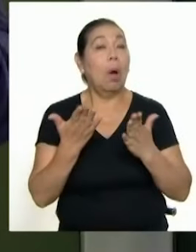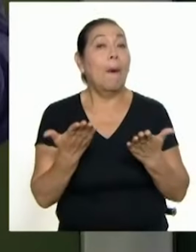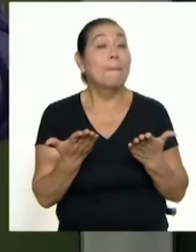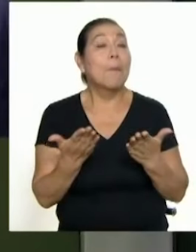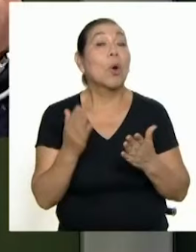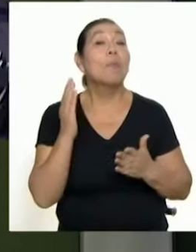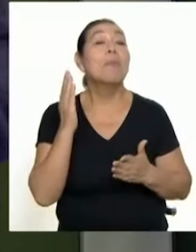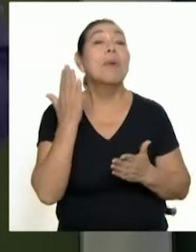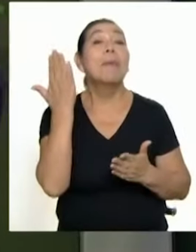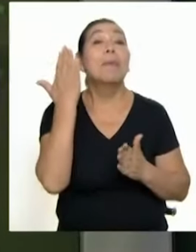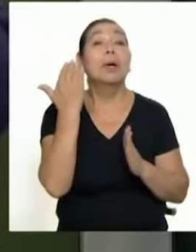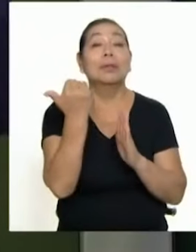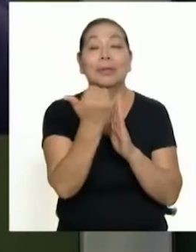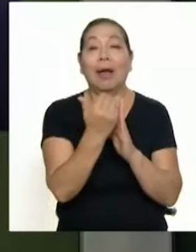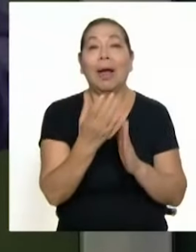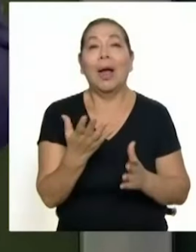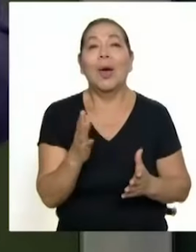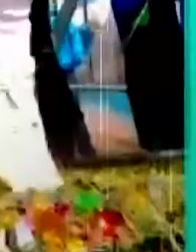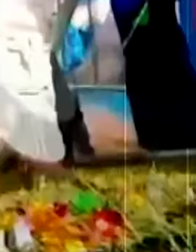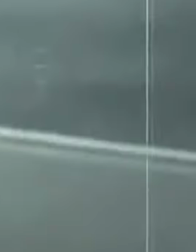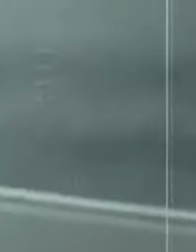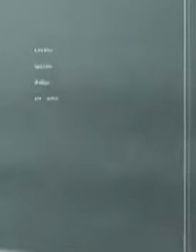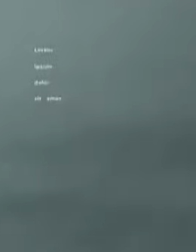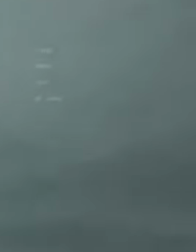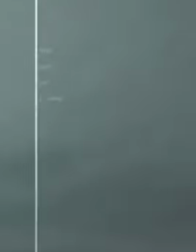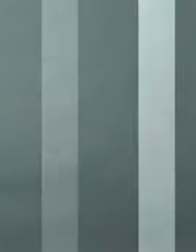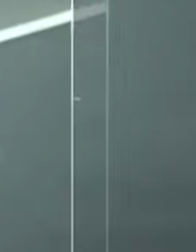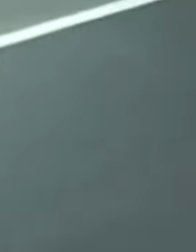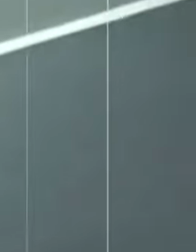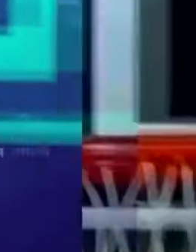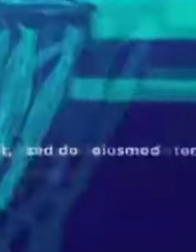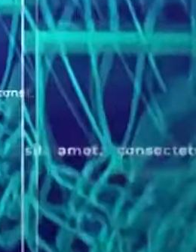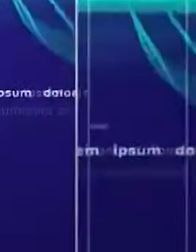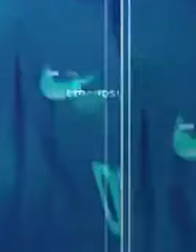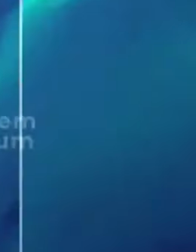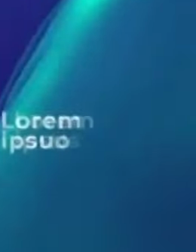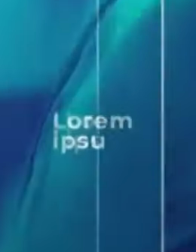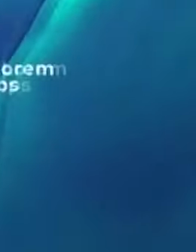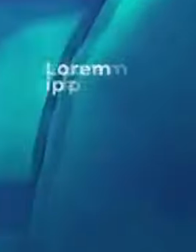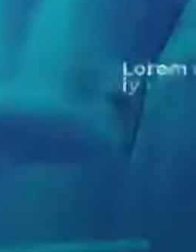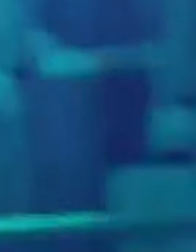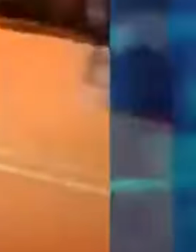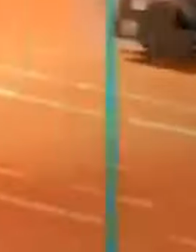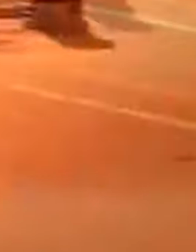épica, como manda el legado crema, con la garra.